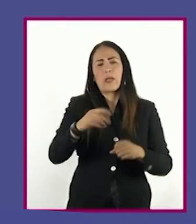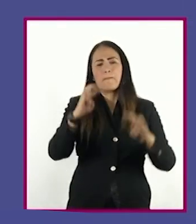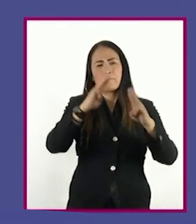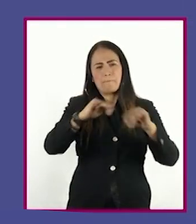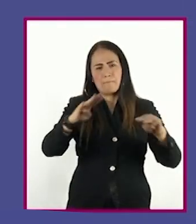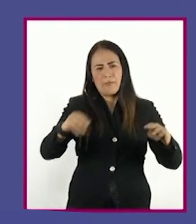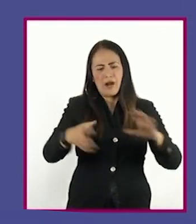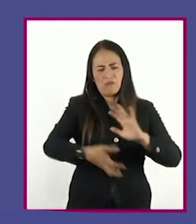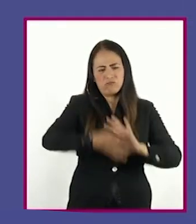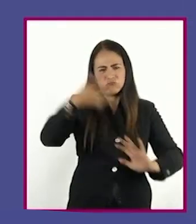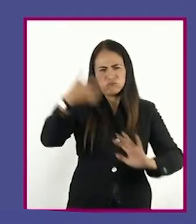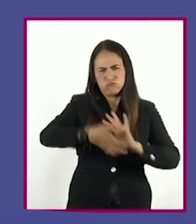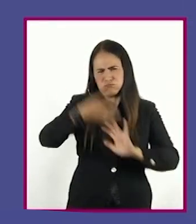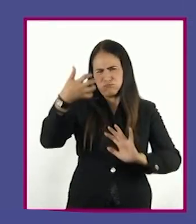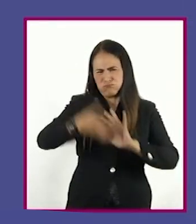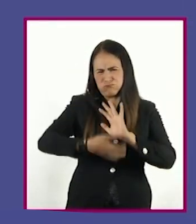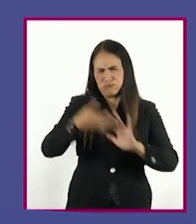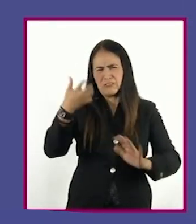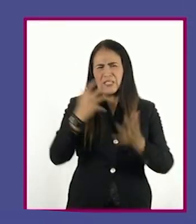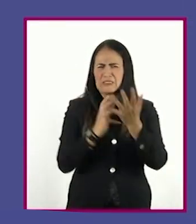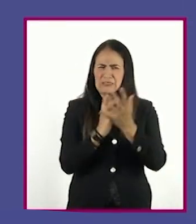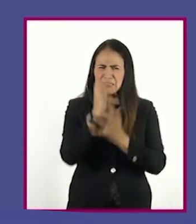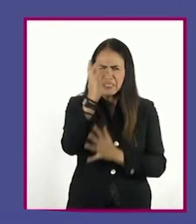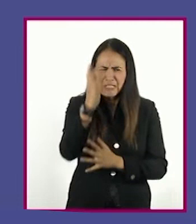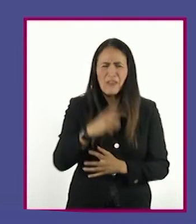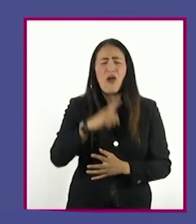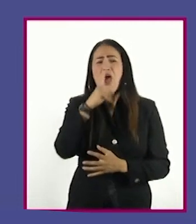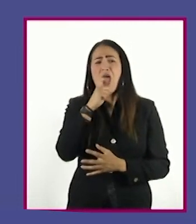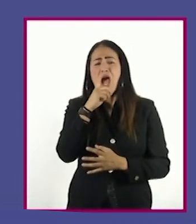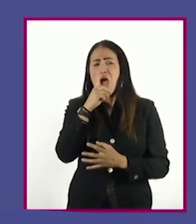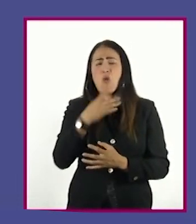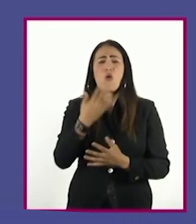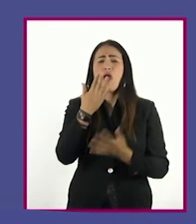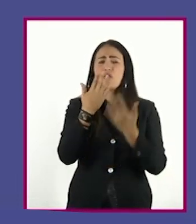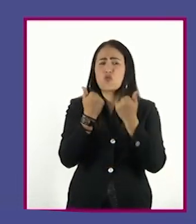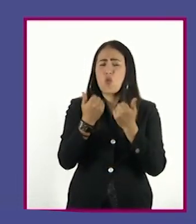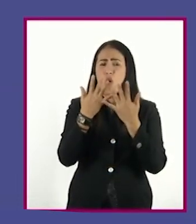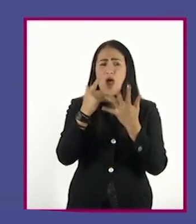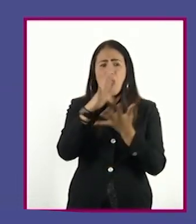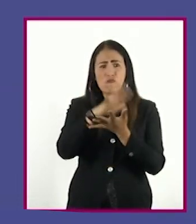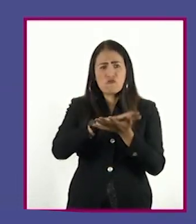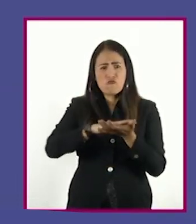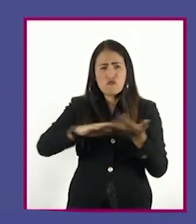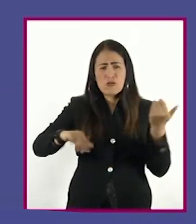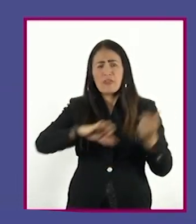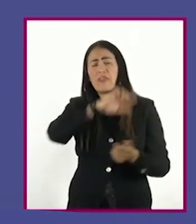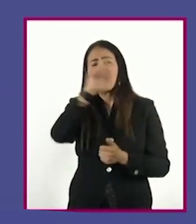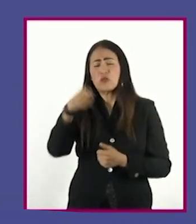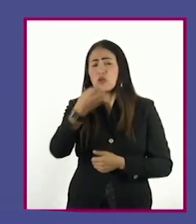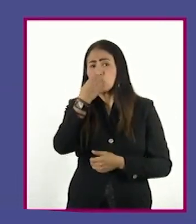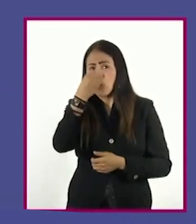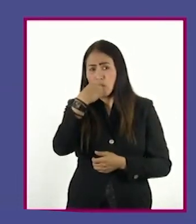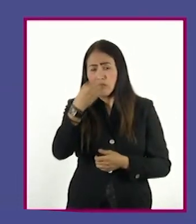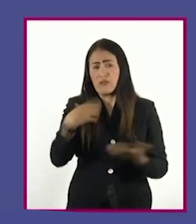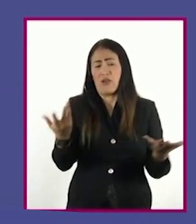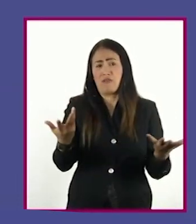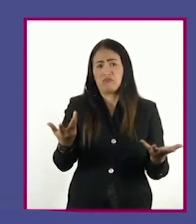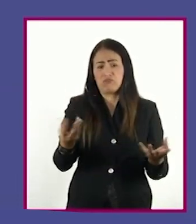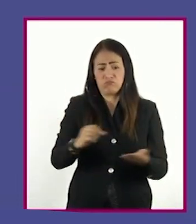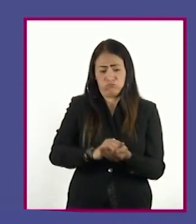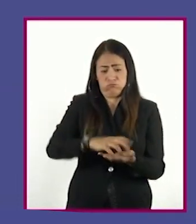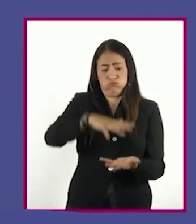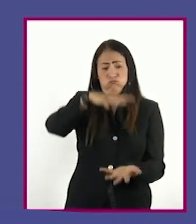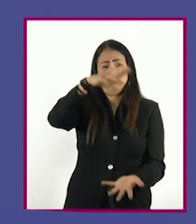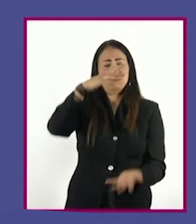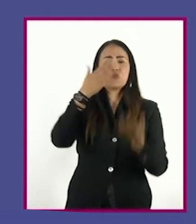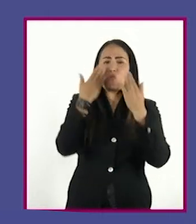el cambio climático y la escasez de agua podrían complicar la producción de alimentos. Para hacer frente a esos retos y